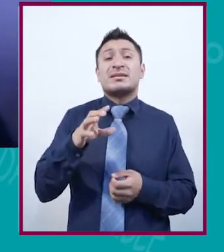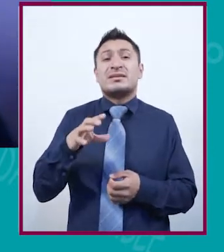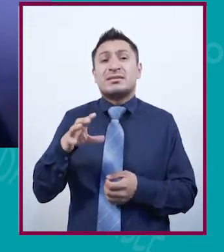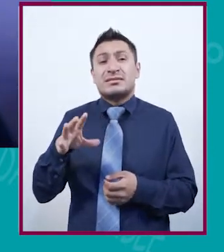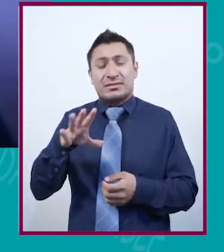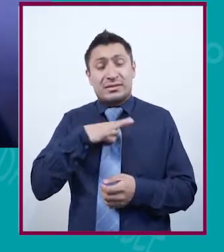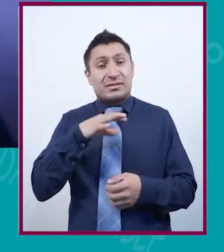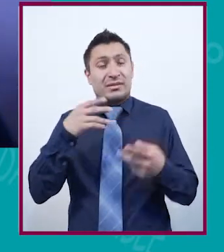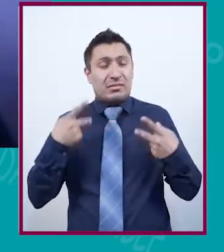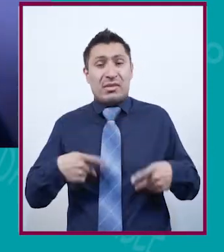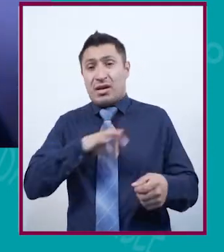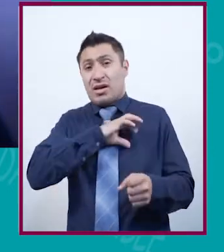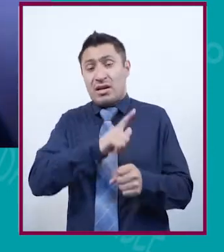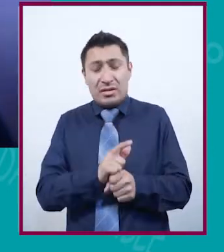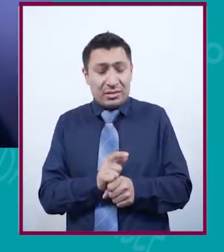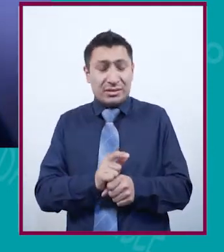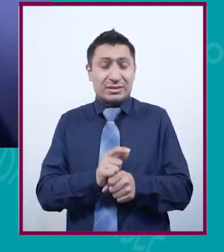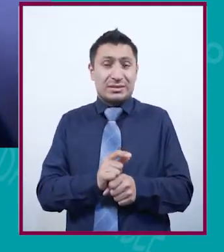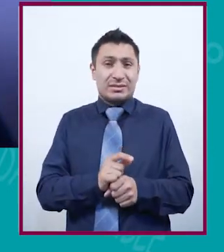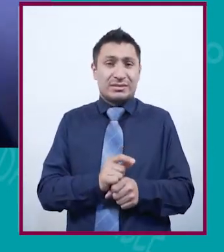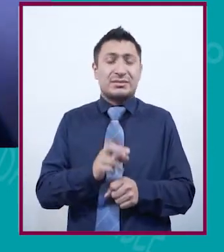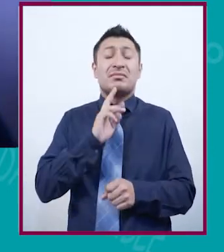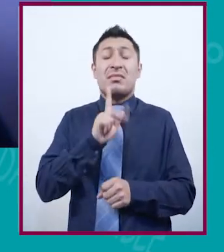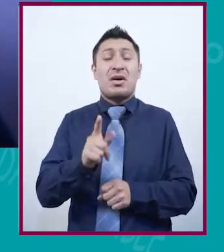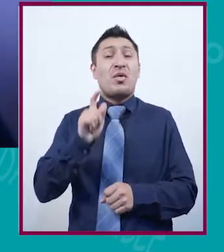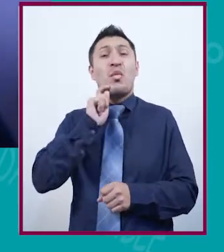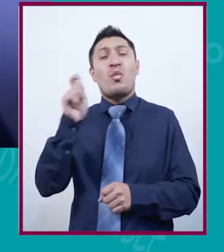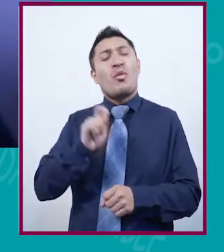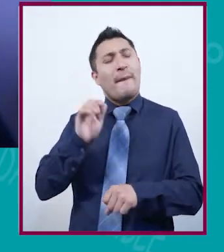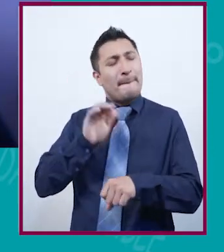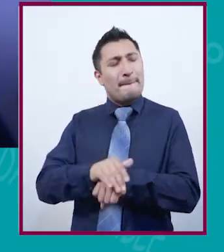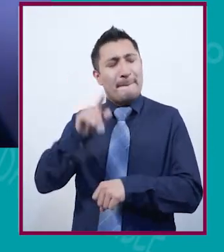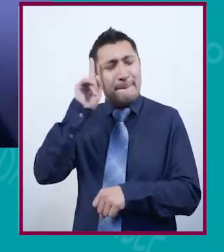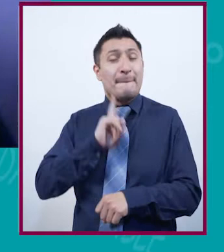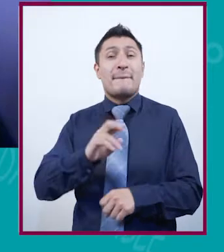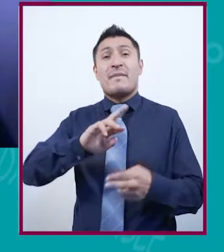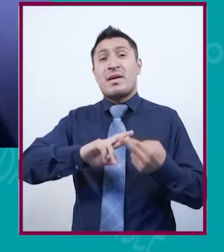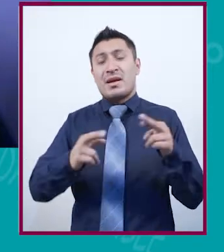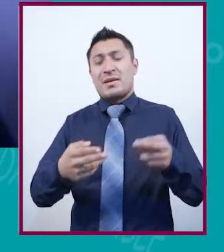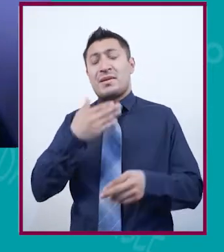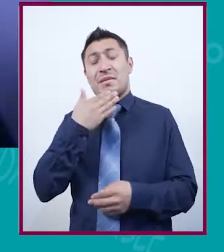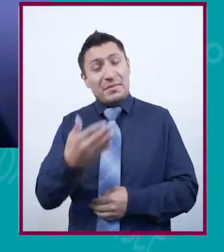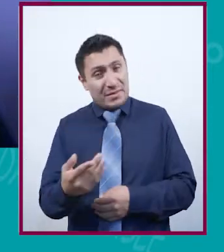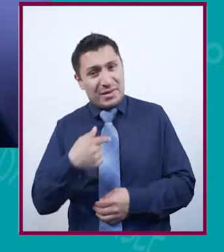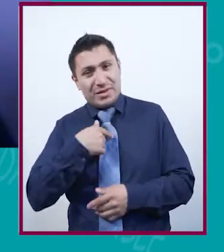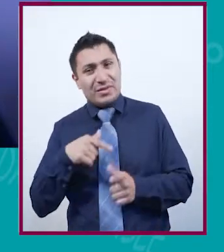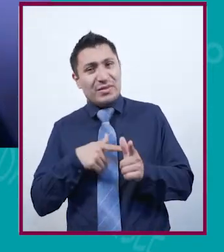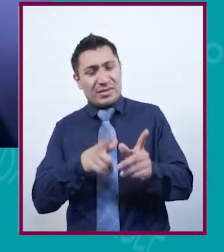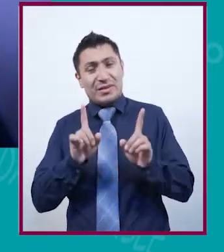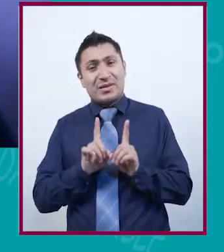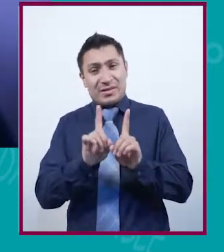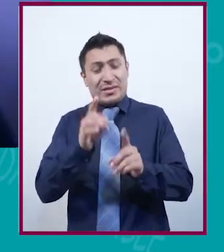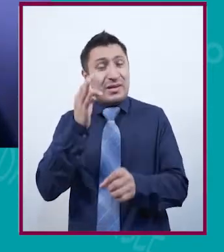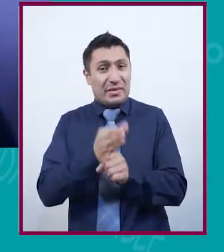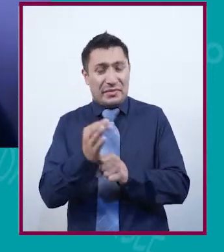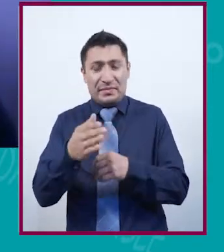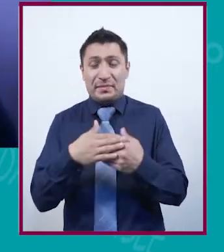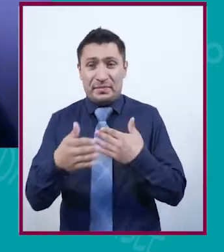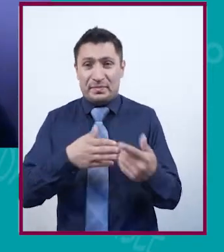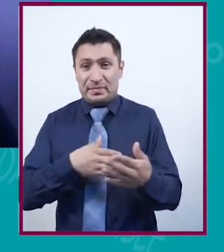conocí a una persona muy especial que es mi mejor amiga, con la que pude tener buena relación y hasta el día de hoy sigo con ella.